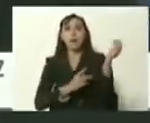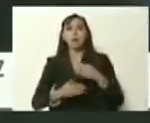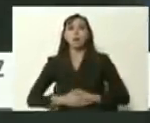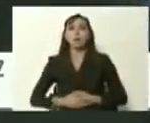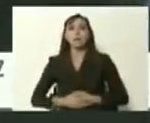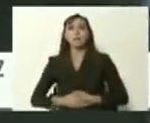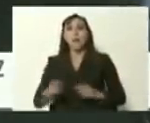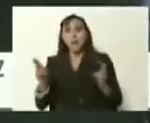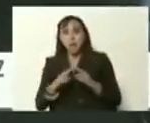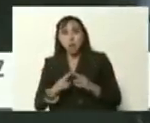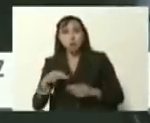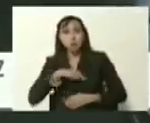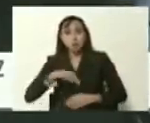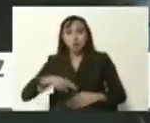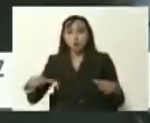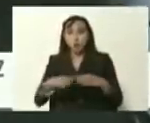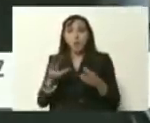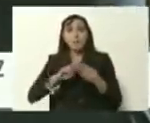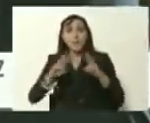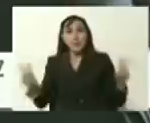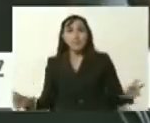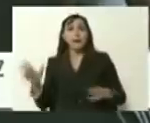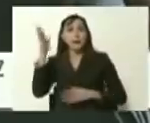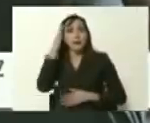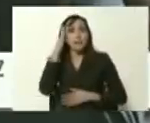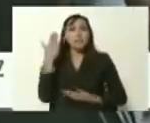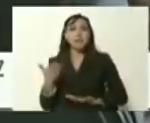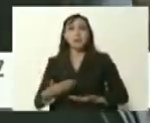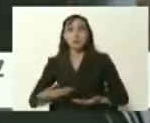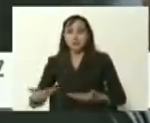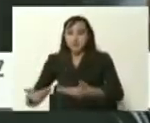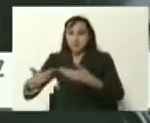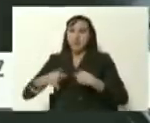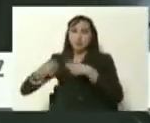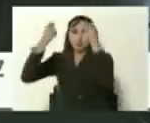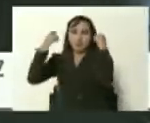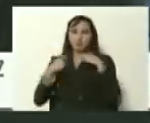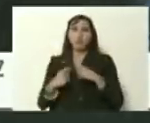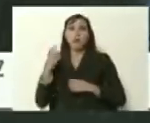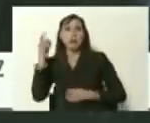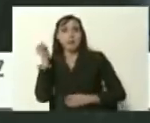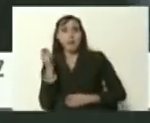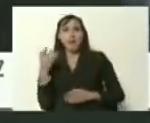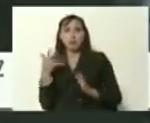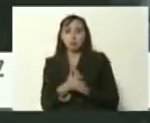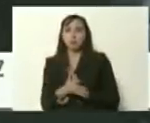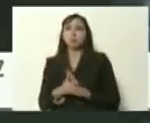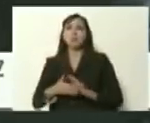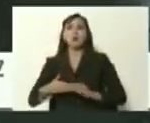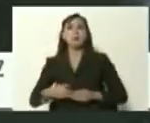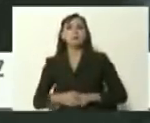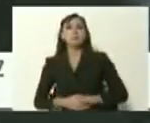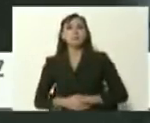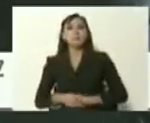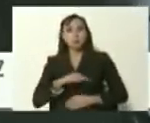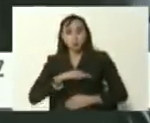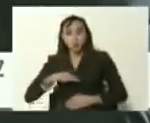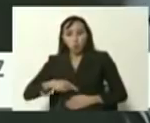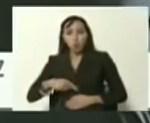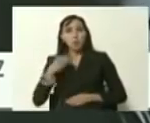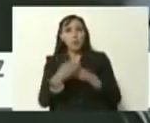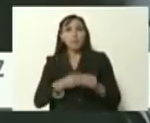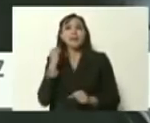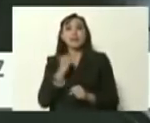reconoce como agente de paz, debería concedérsenos esa tarea de manera directa. Estamos aquí para